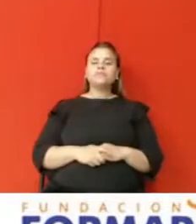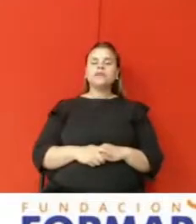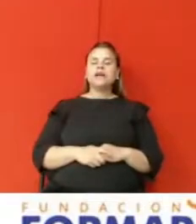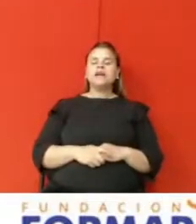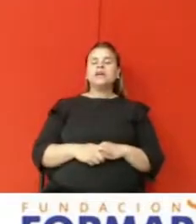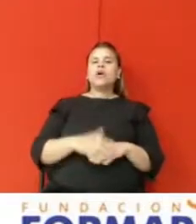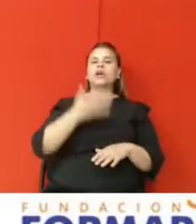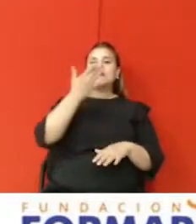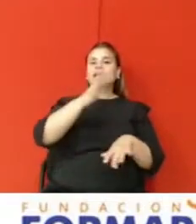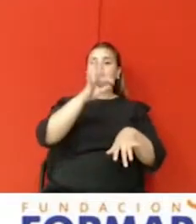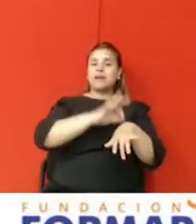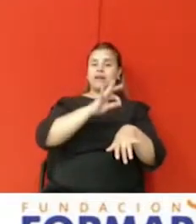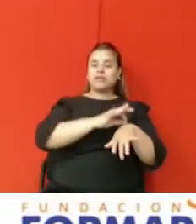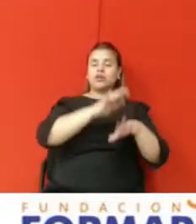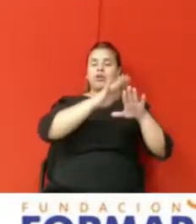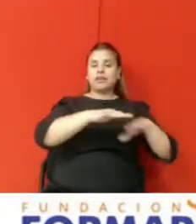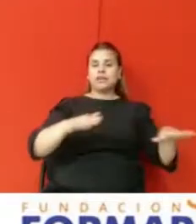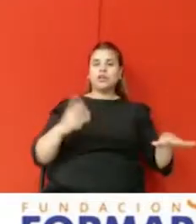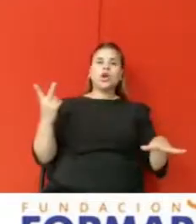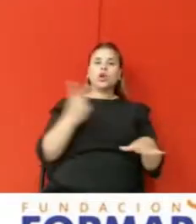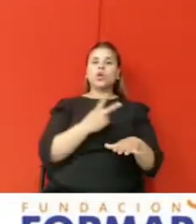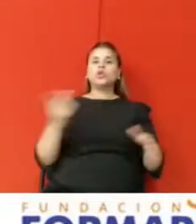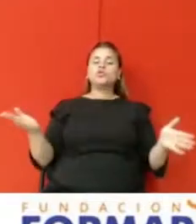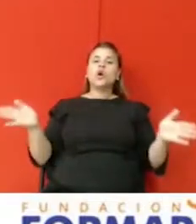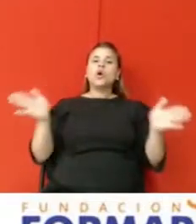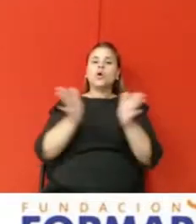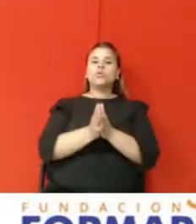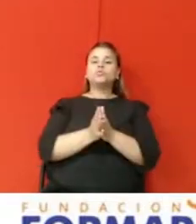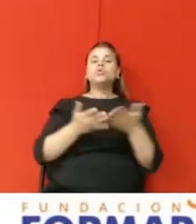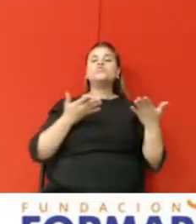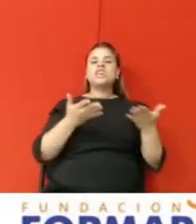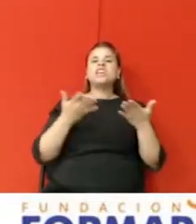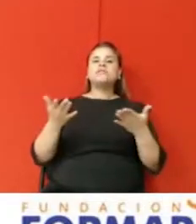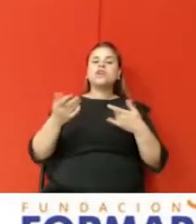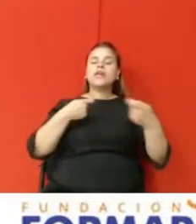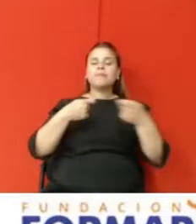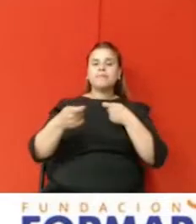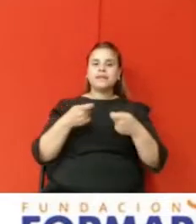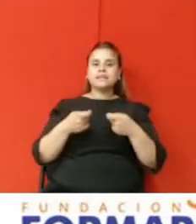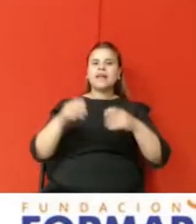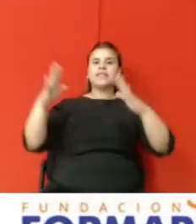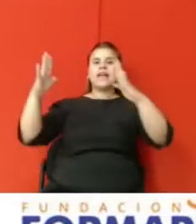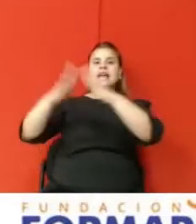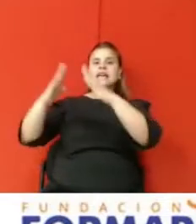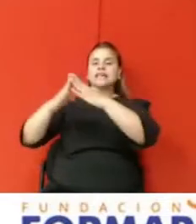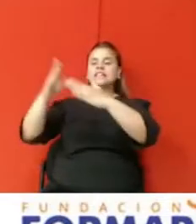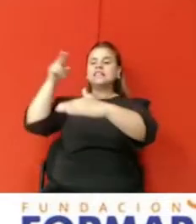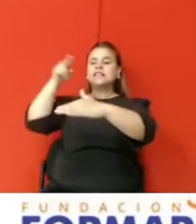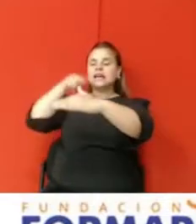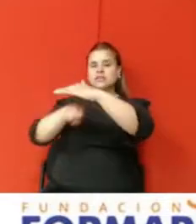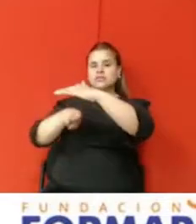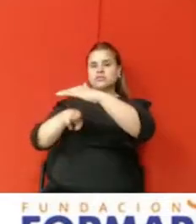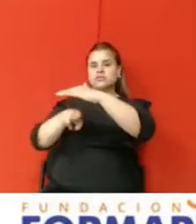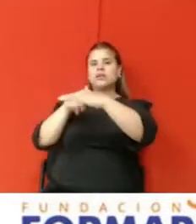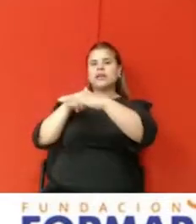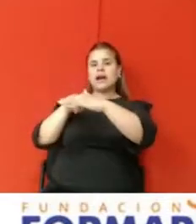gestionamos una empresa de internación domiciliarias, y así que aproximadamente desde esa fecha me dedico también en parte de mi tiempo